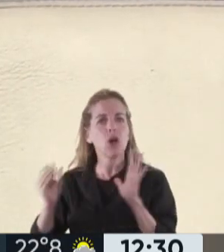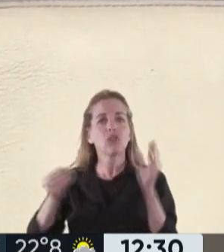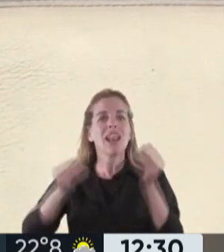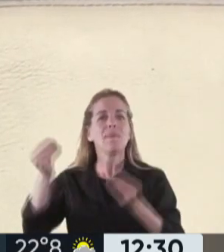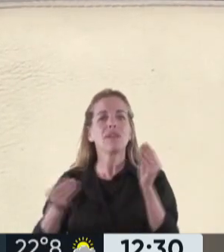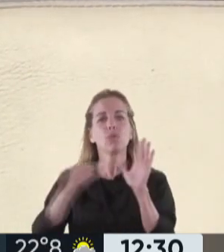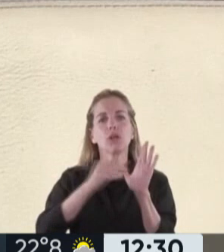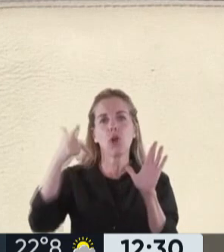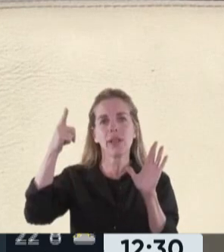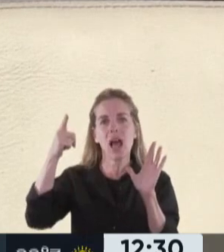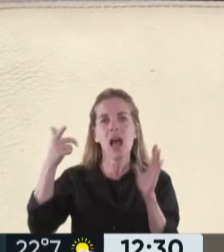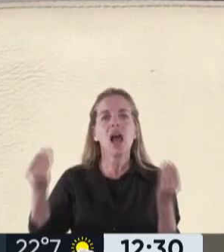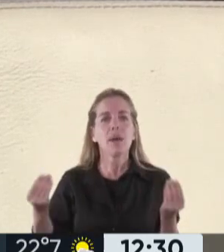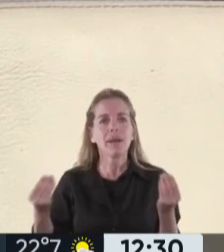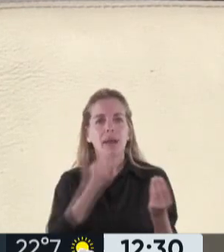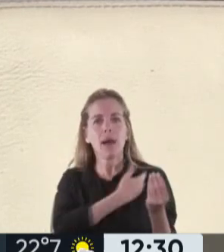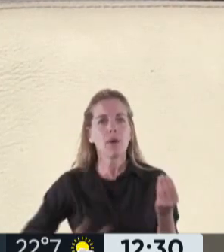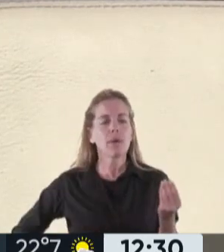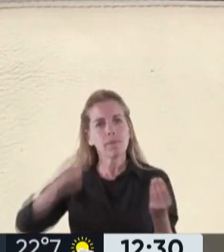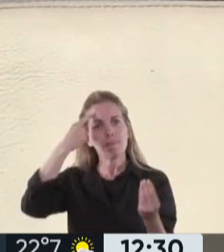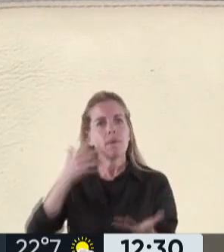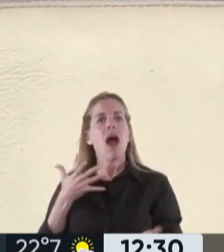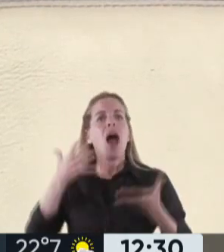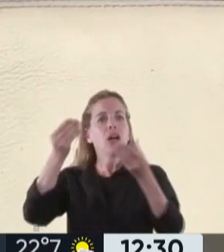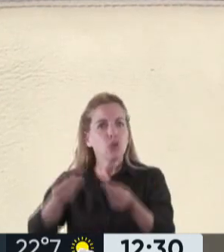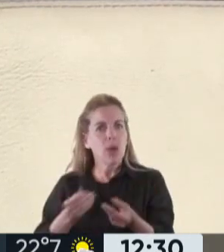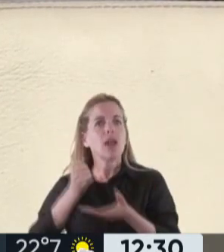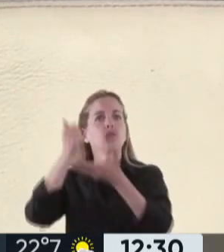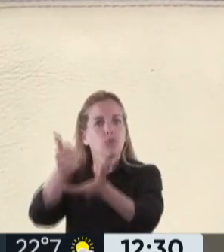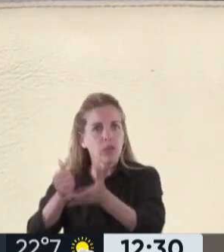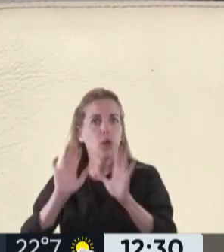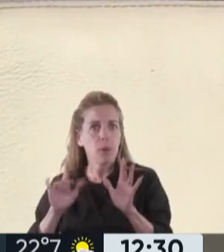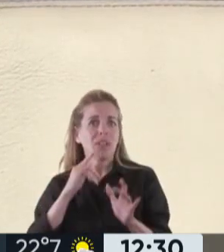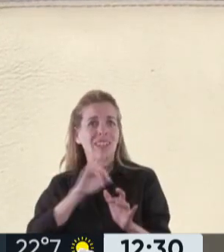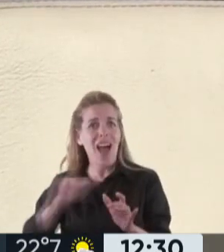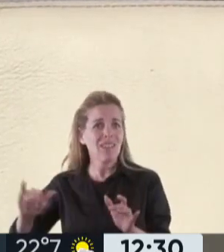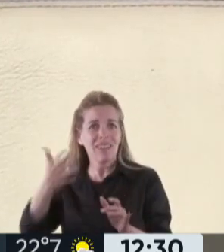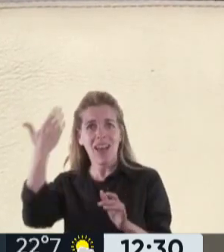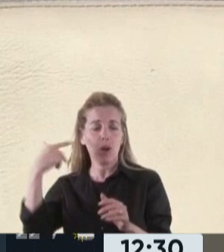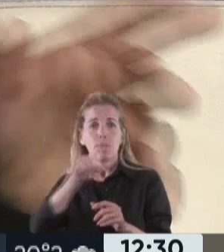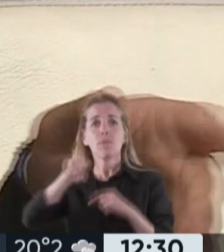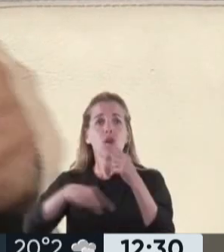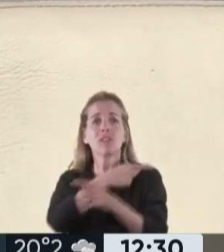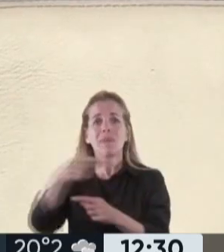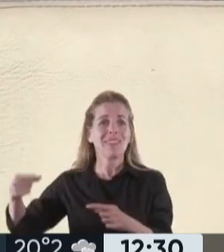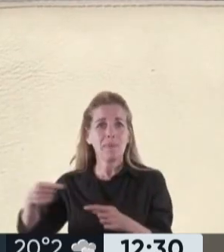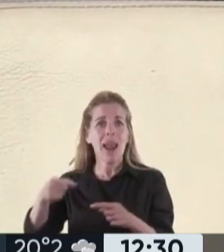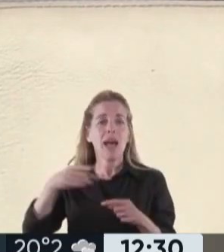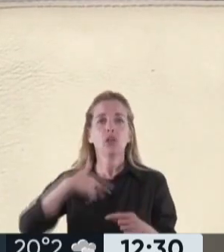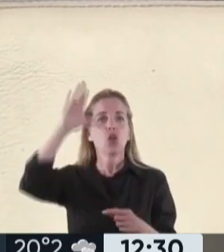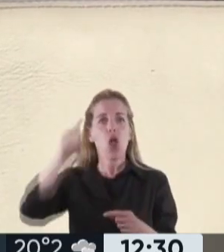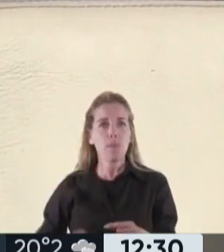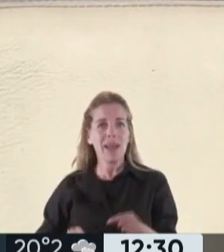Si Nación va a hacer un aporte para evitar el paro de 72 horas que está anunciado para la próxima semana en todo el país, excepto el